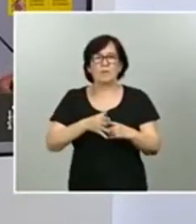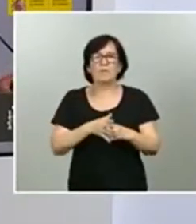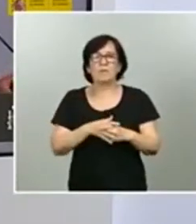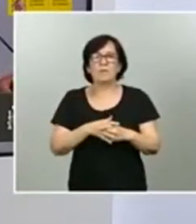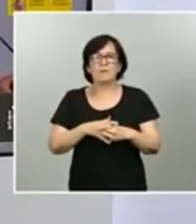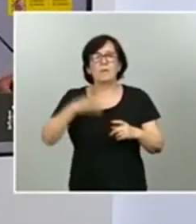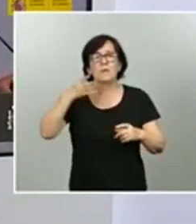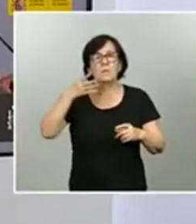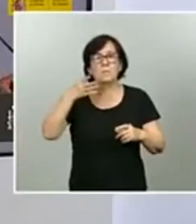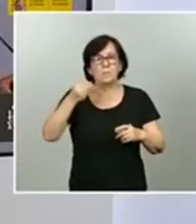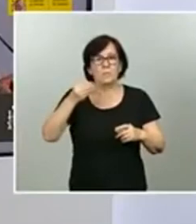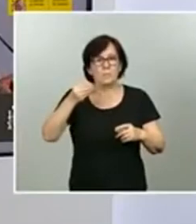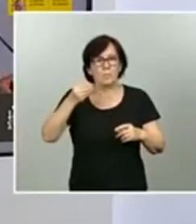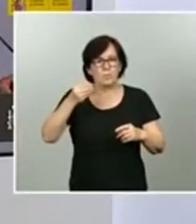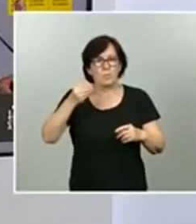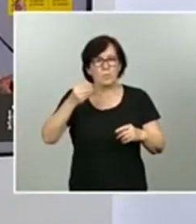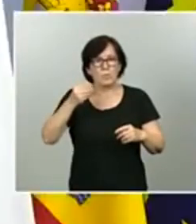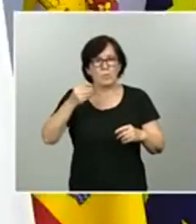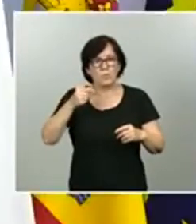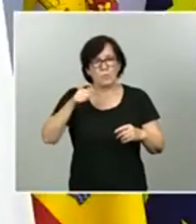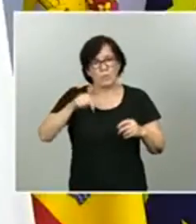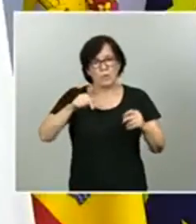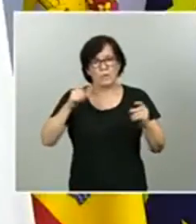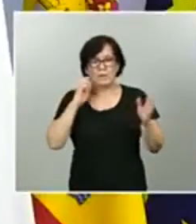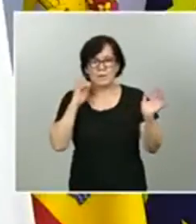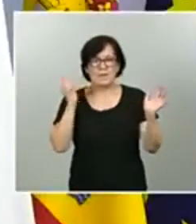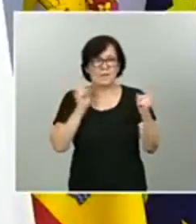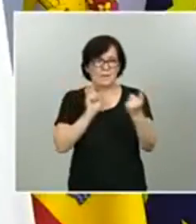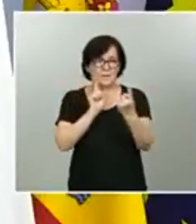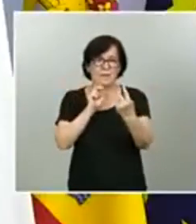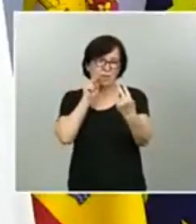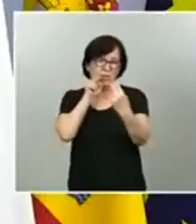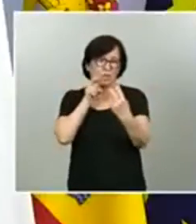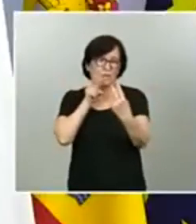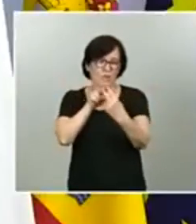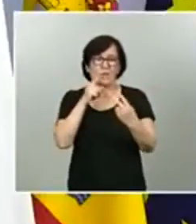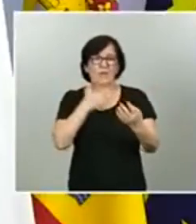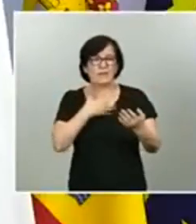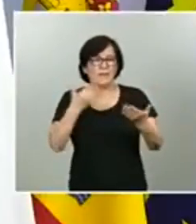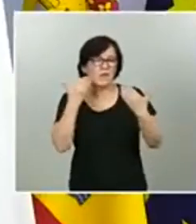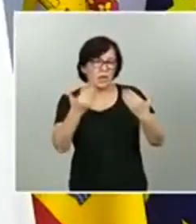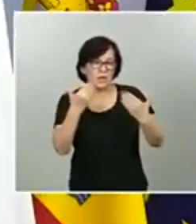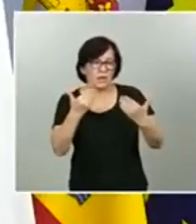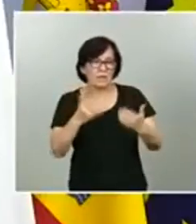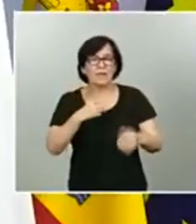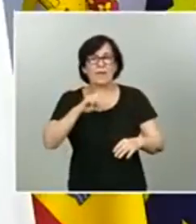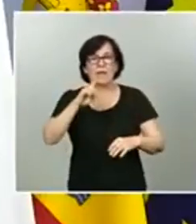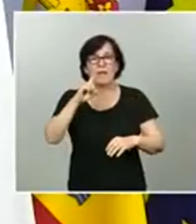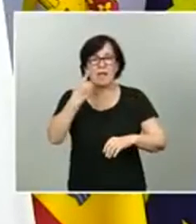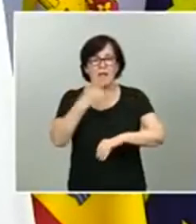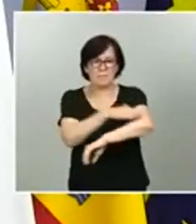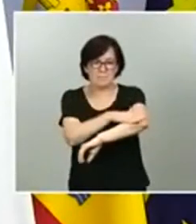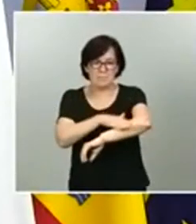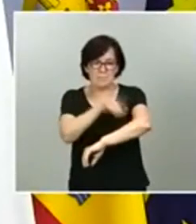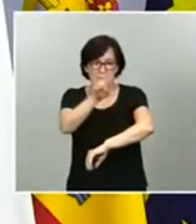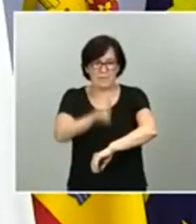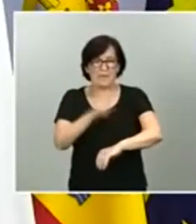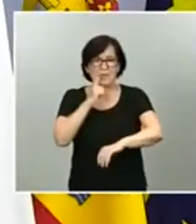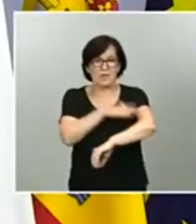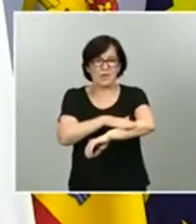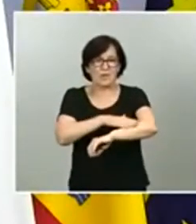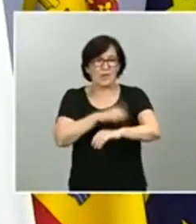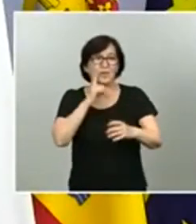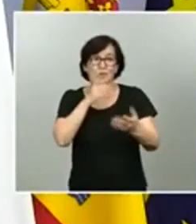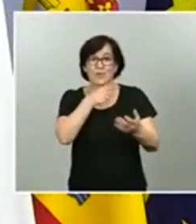muy significativa a este encuentro con el primer ministro Conte. Yo quería agradecer al primer ministro Conte, en primer lugar, su amistad y, en segundo lugar,